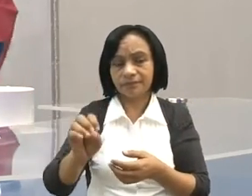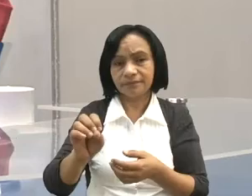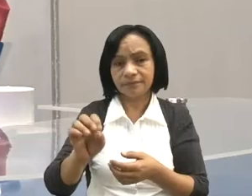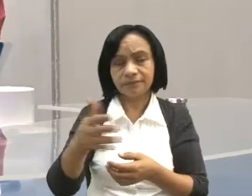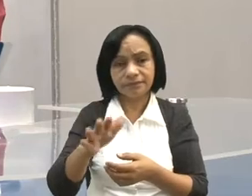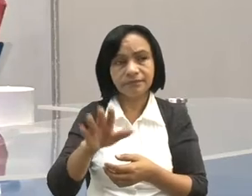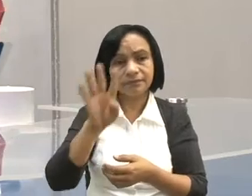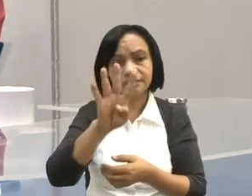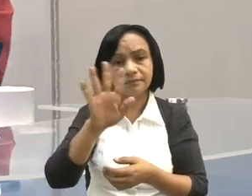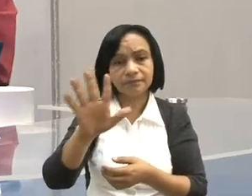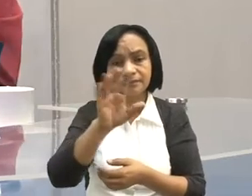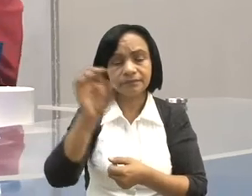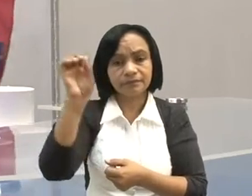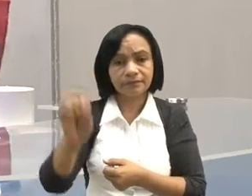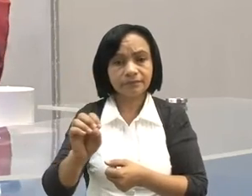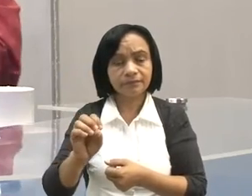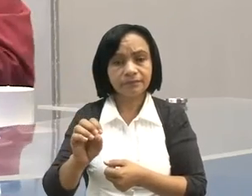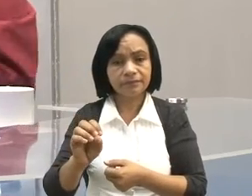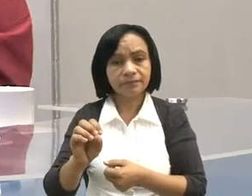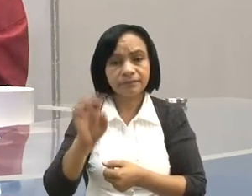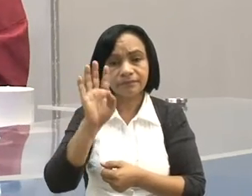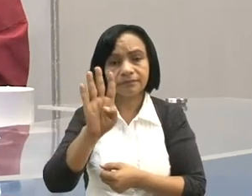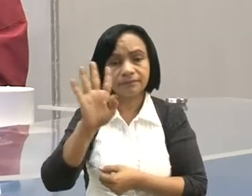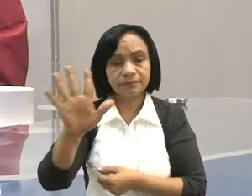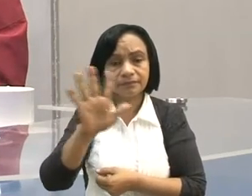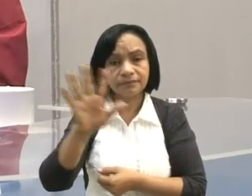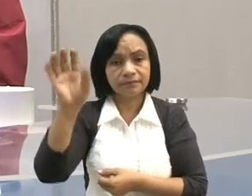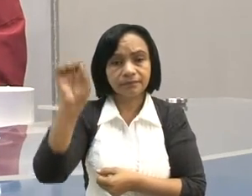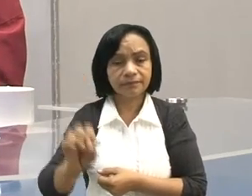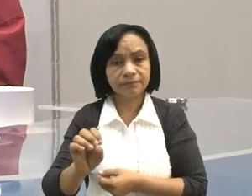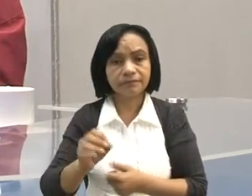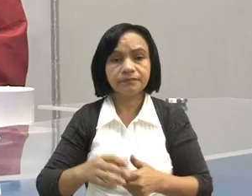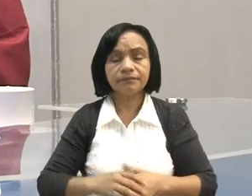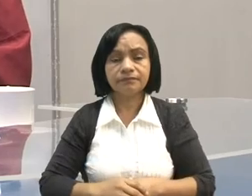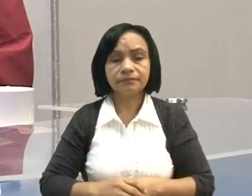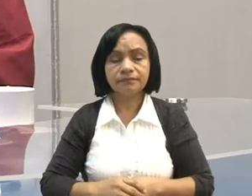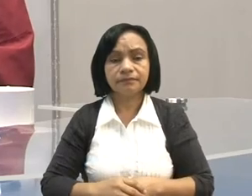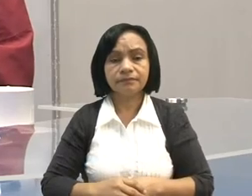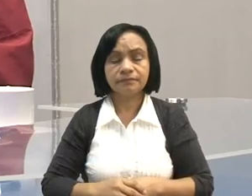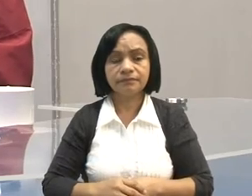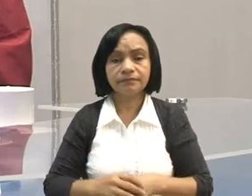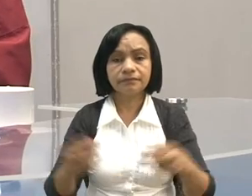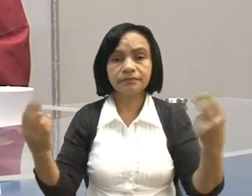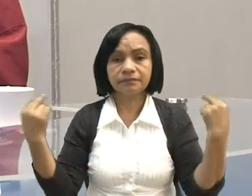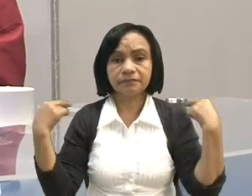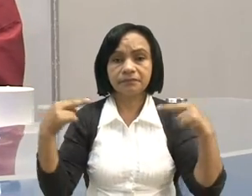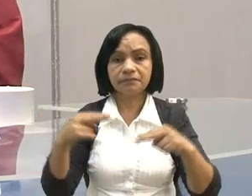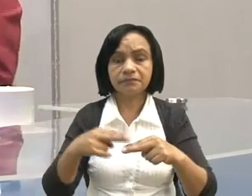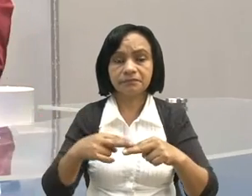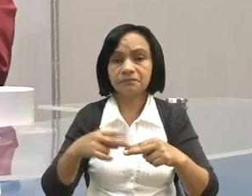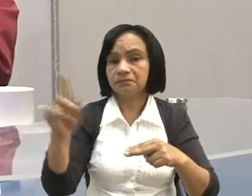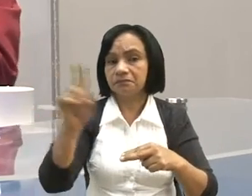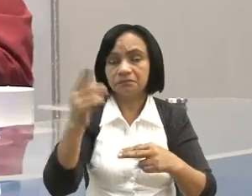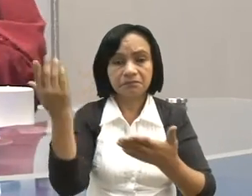promedio, o sea, secundaria puede haber sido más, pero encontramos un 45% del magisterio, ¿verdad?, empírico,